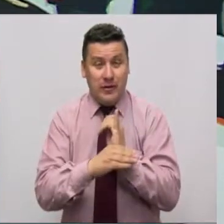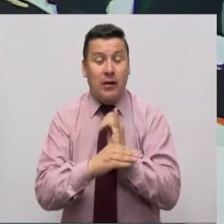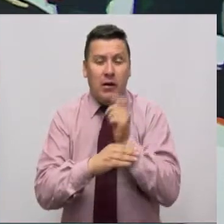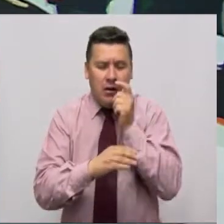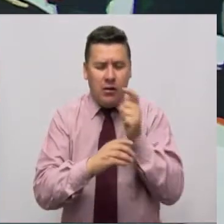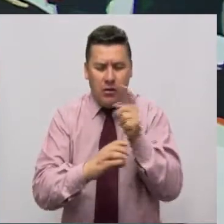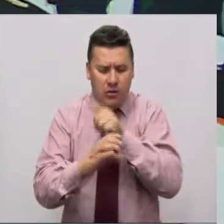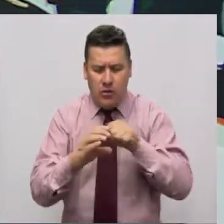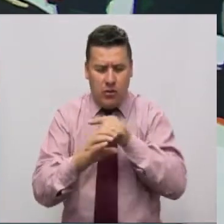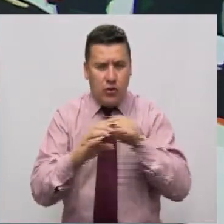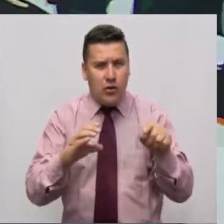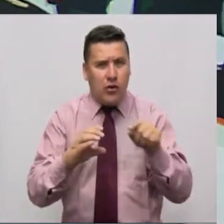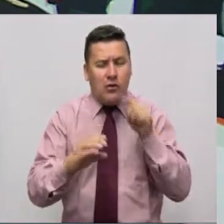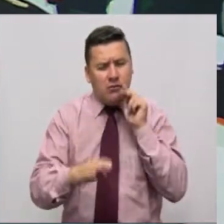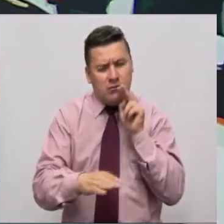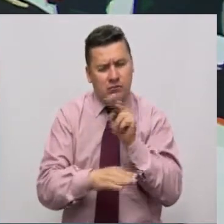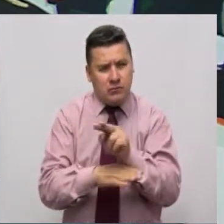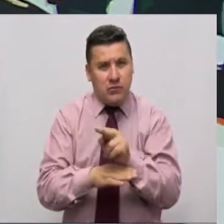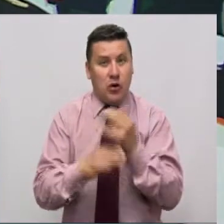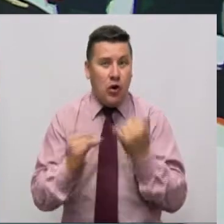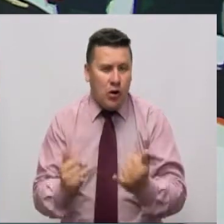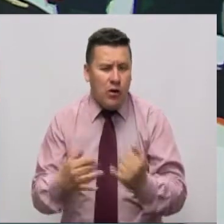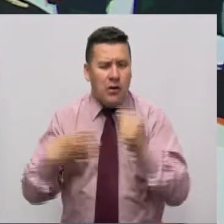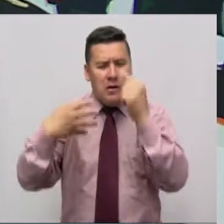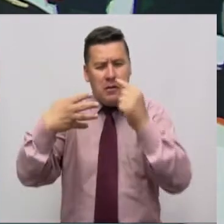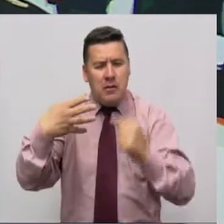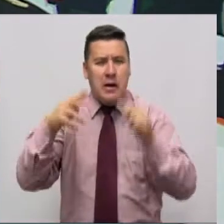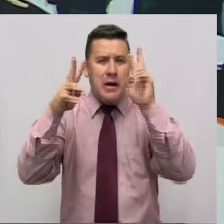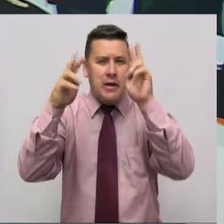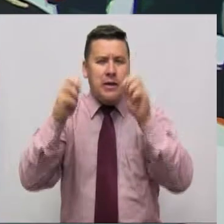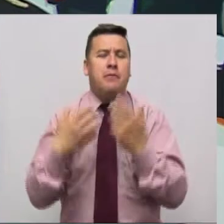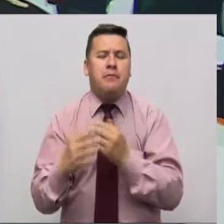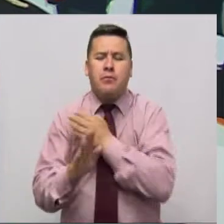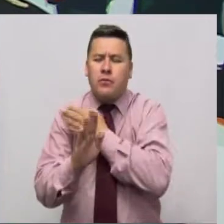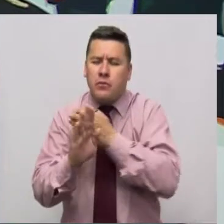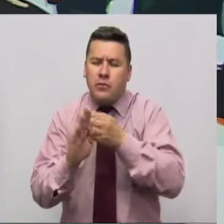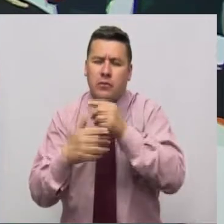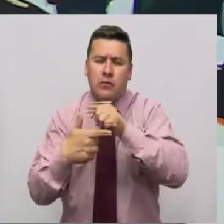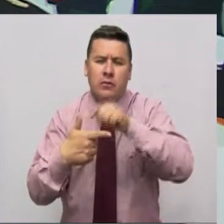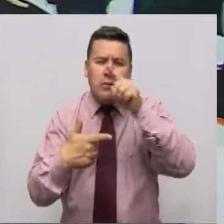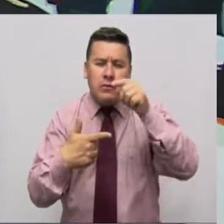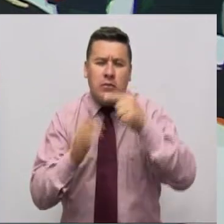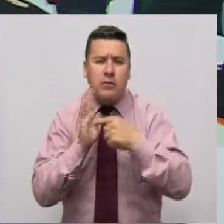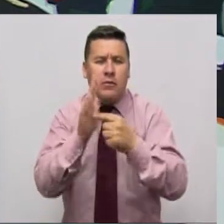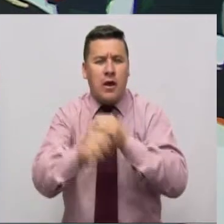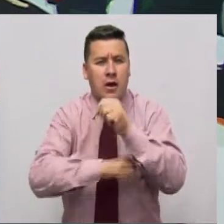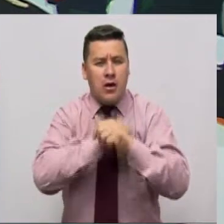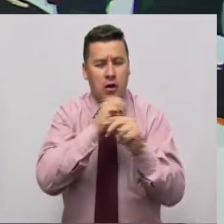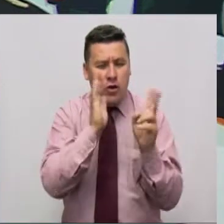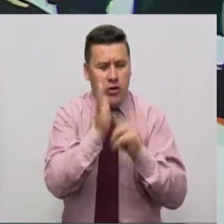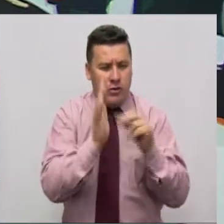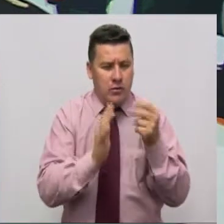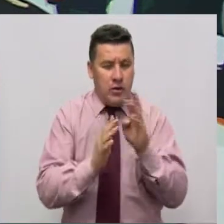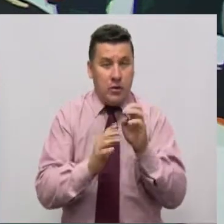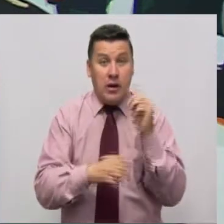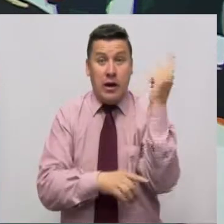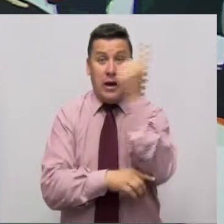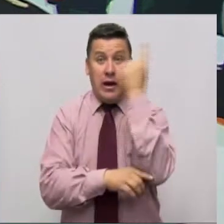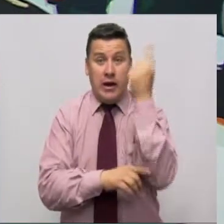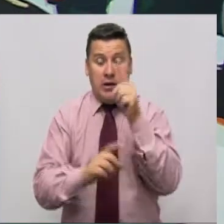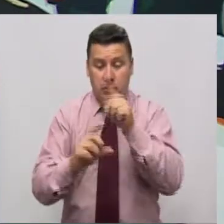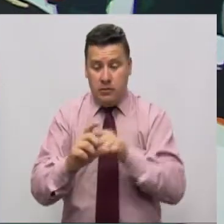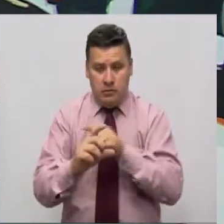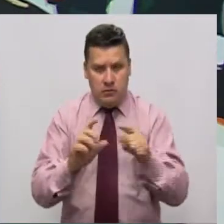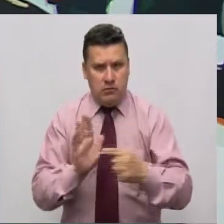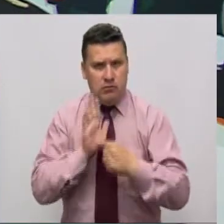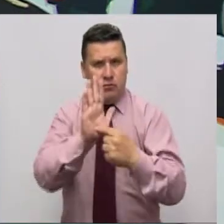programa institucional de la Contraloría General de la República, en el que hoy hablaremos de la rendición de cuentas 2018 que el Contralor